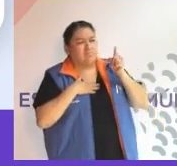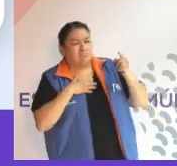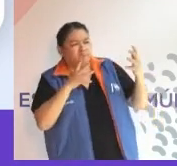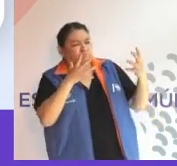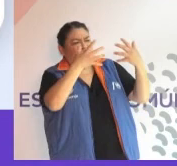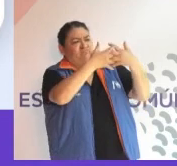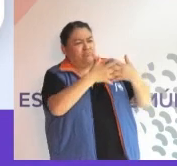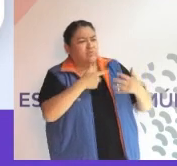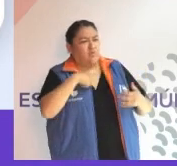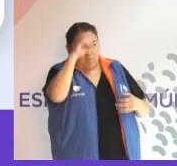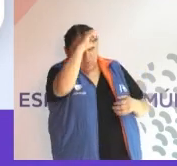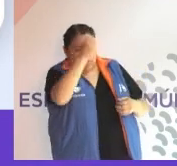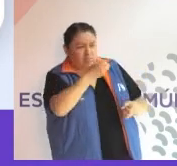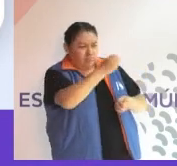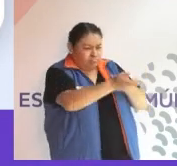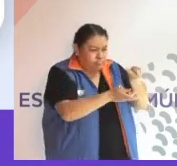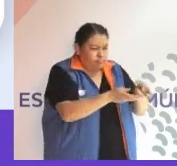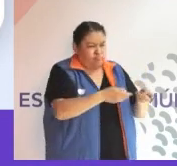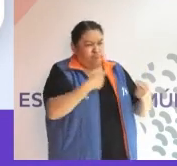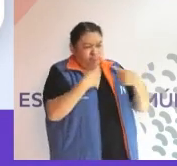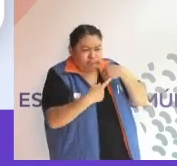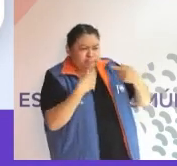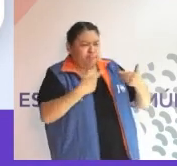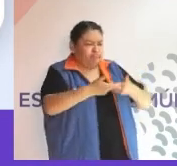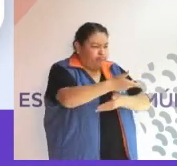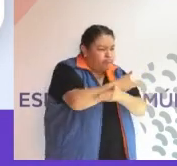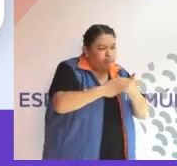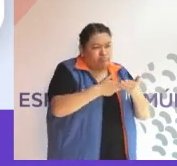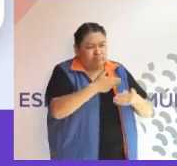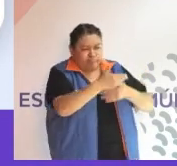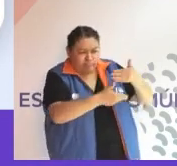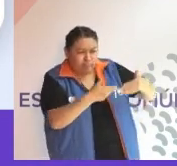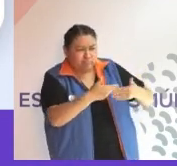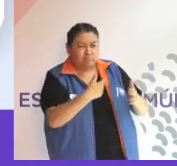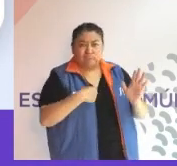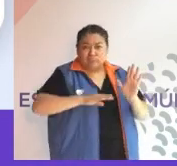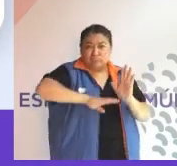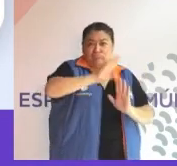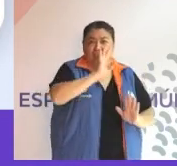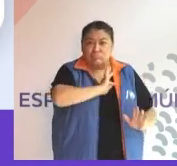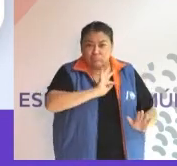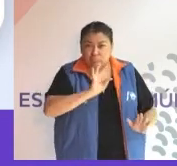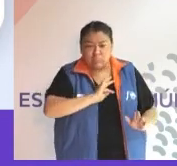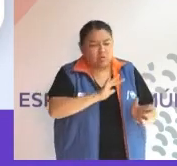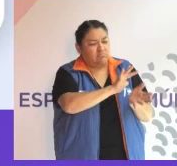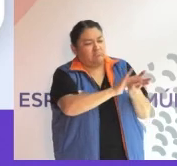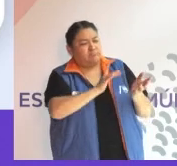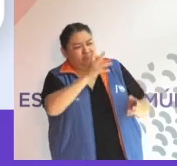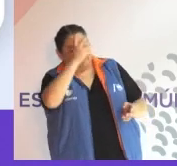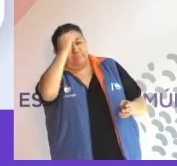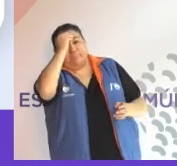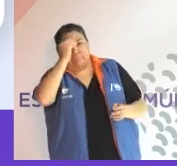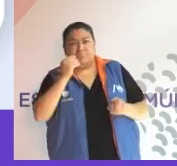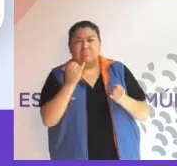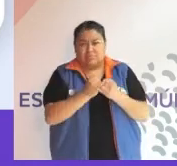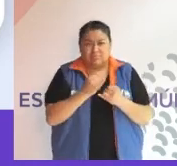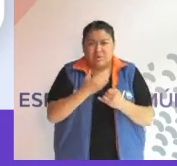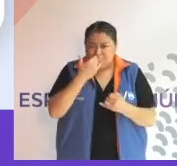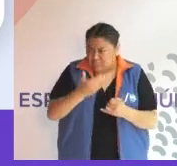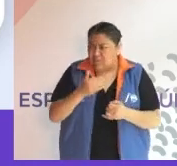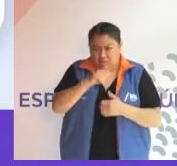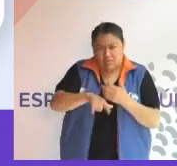discutir, controvertir, decidir, llegar a una conclusión y llevarse una información cada vez más clara. Y eso es